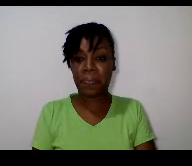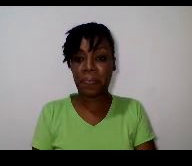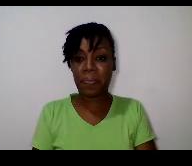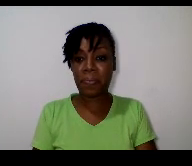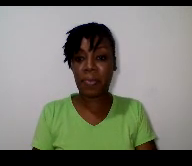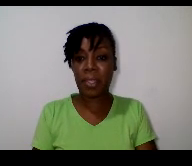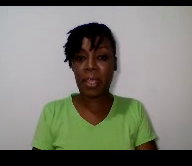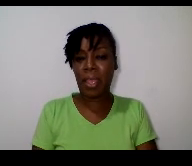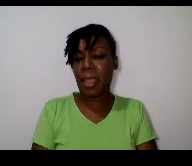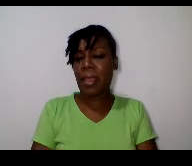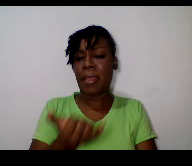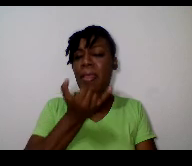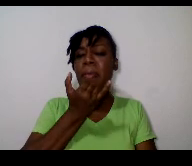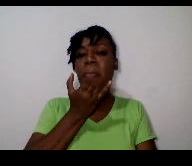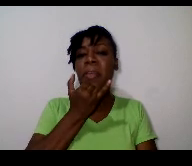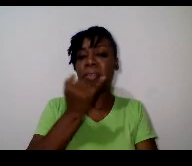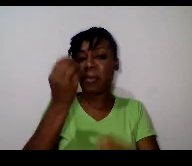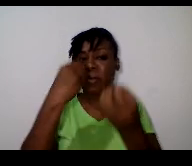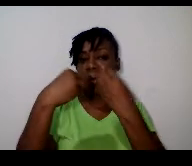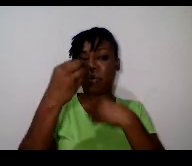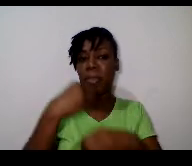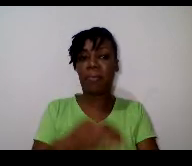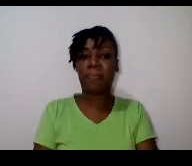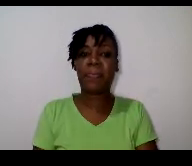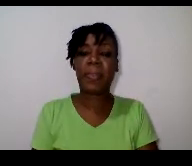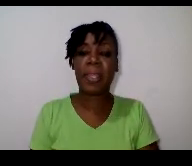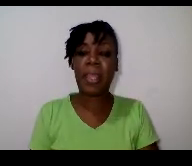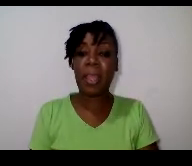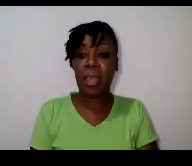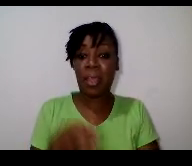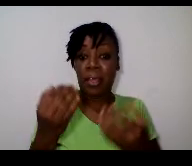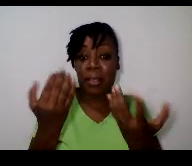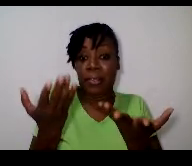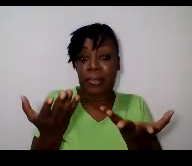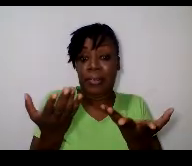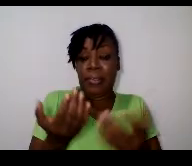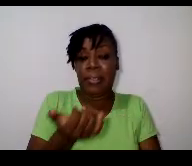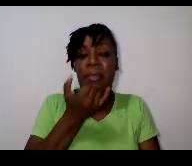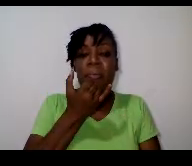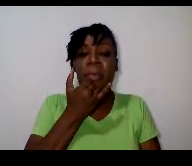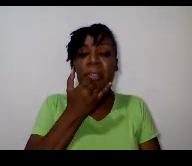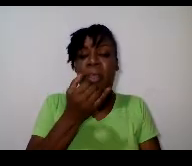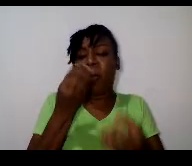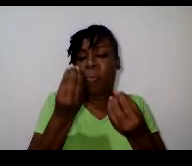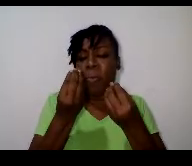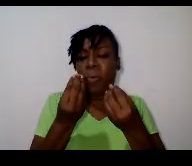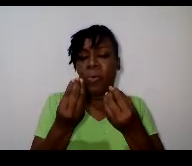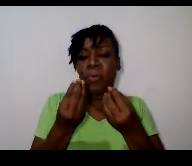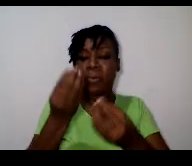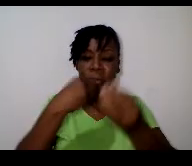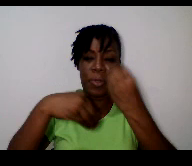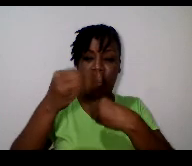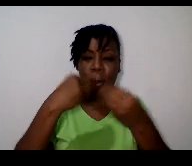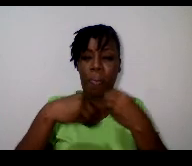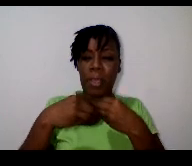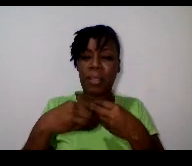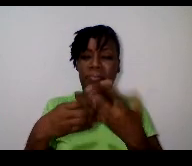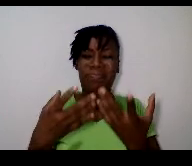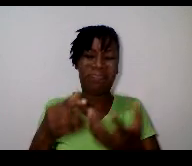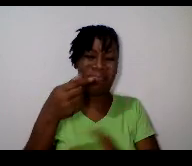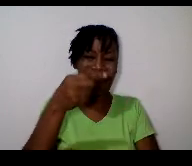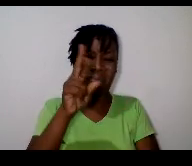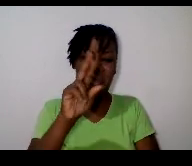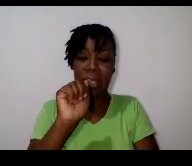¿Y qué pasa con nuestra dieta? Bueno, resulta que en general nuestra dieta es muy alta en grasas saturadas. Nos encantan las cosas